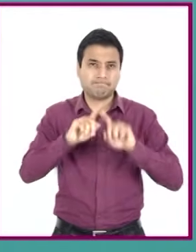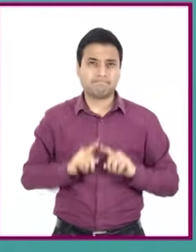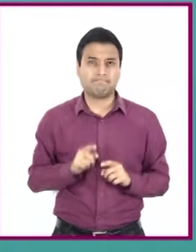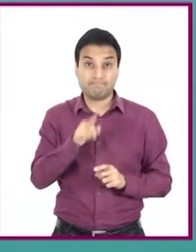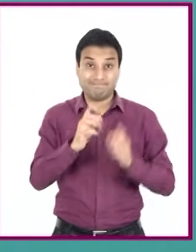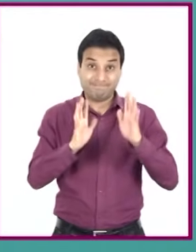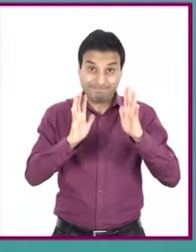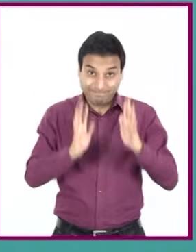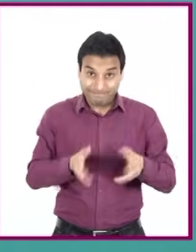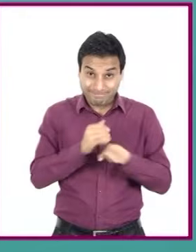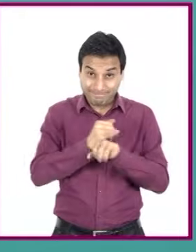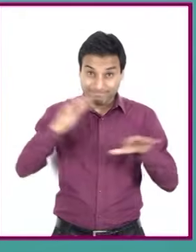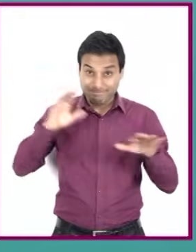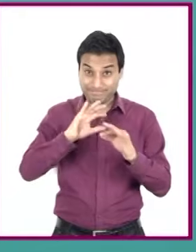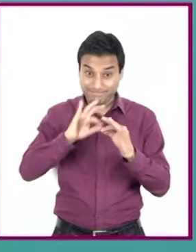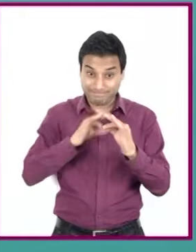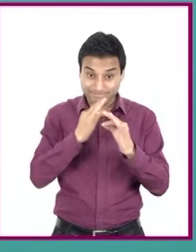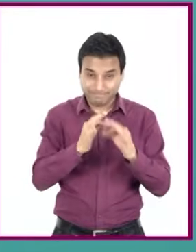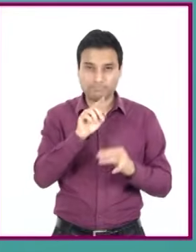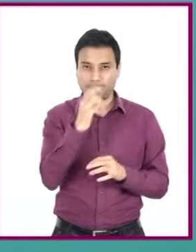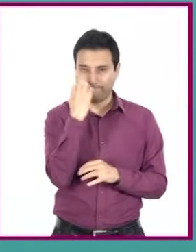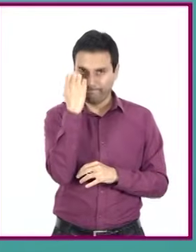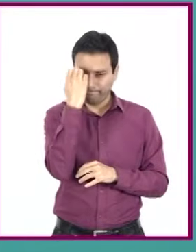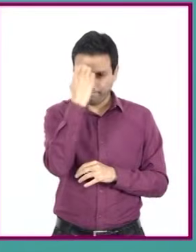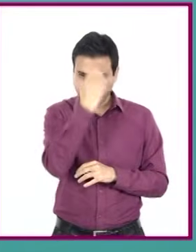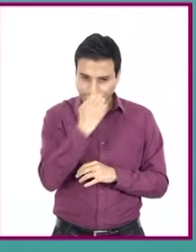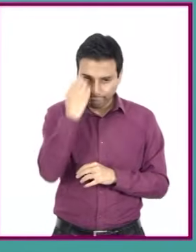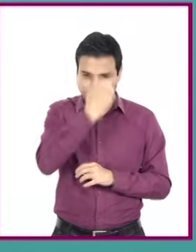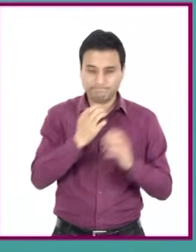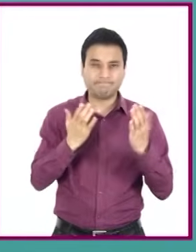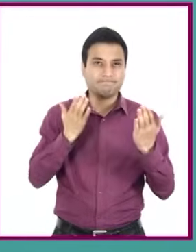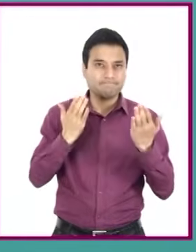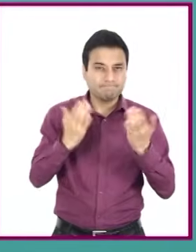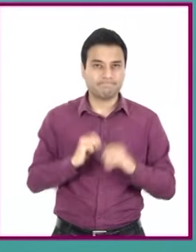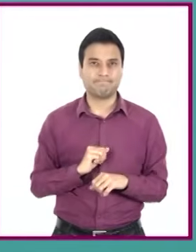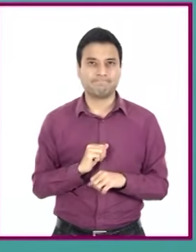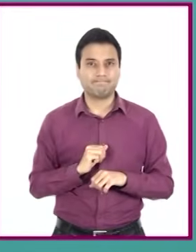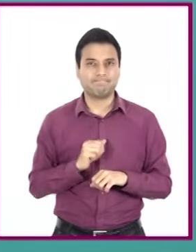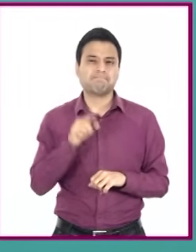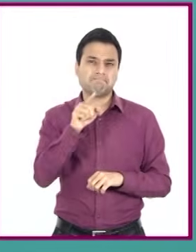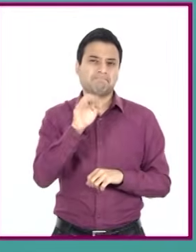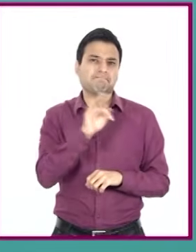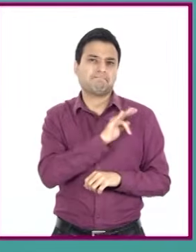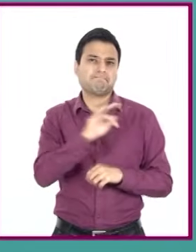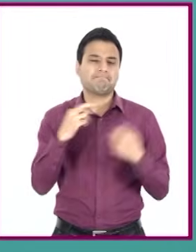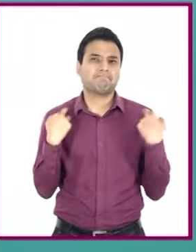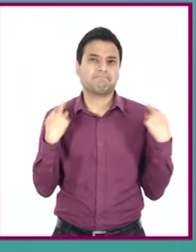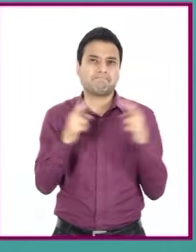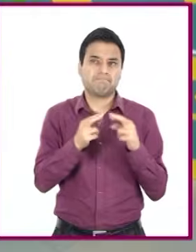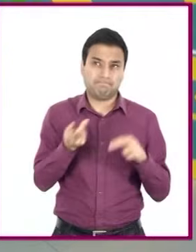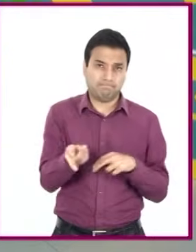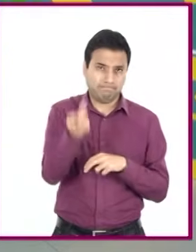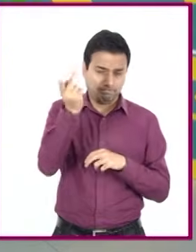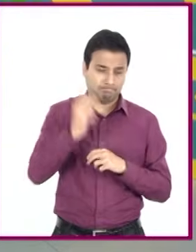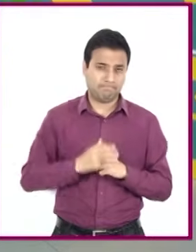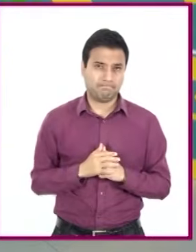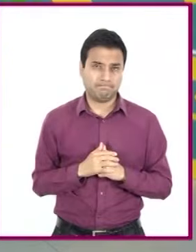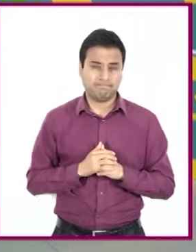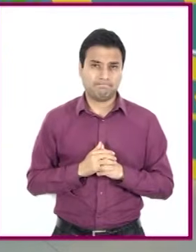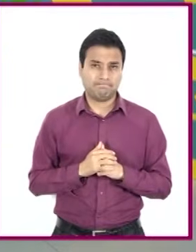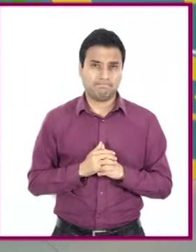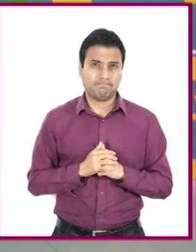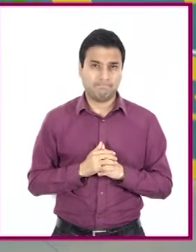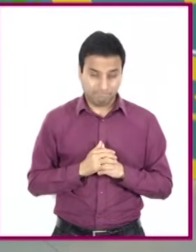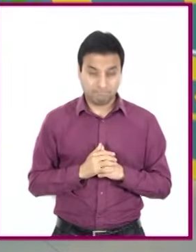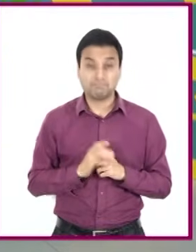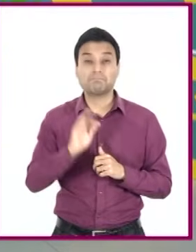toda la información, revisen y comparen sus datos. Y si es posible, consulten con su profesora o profesor. En